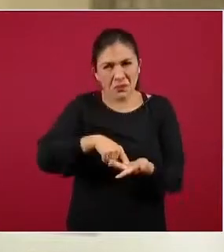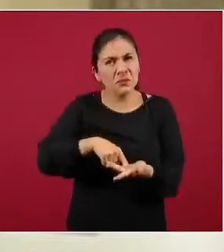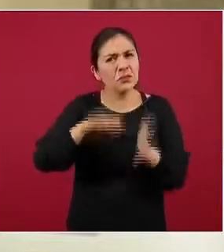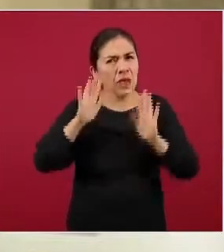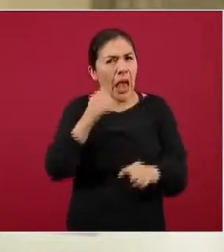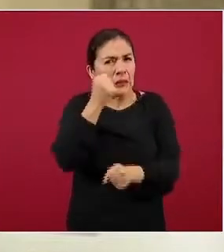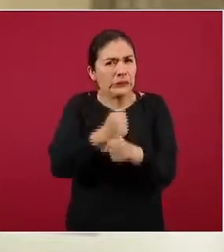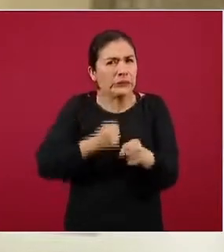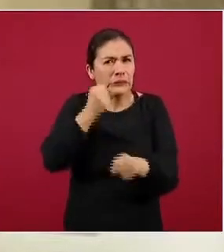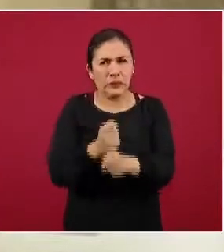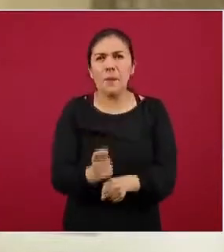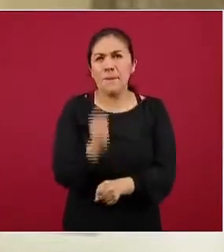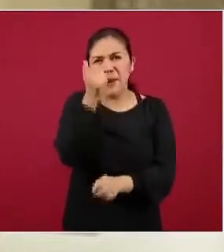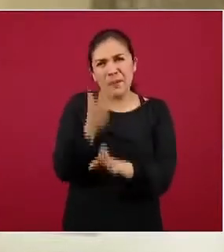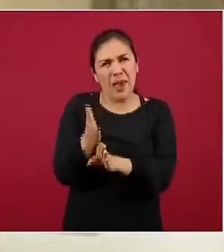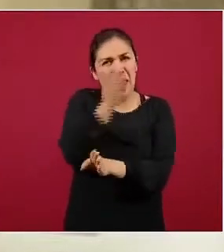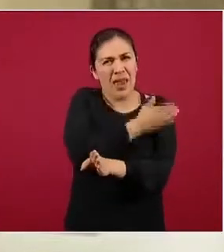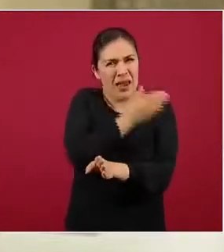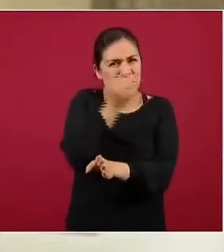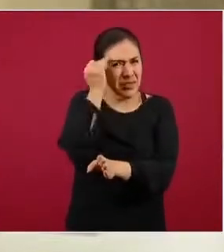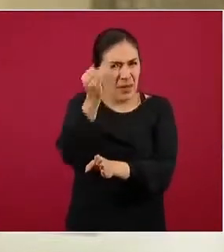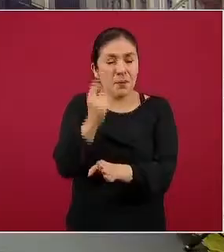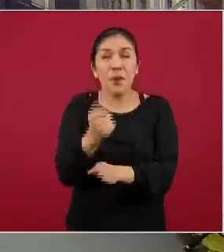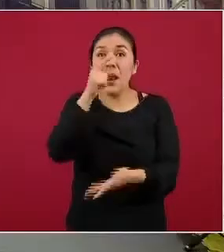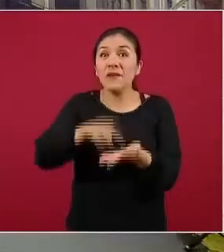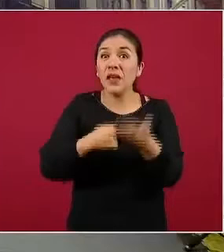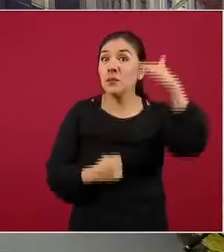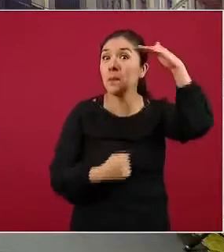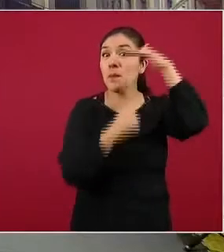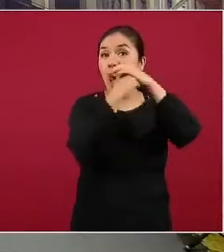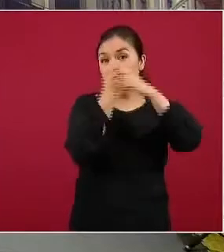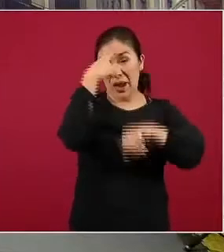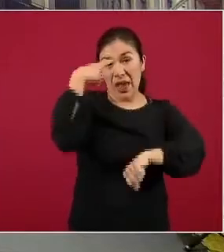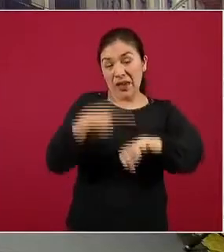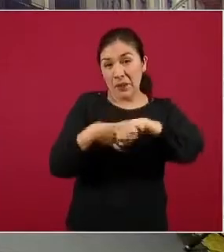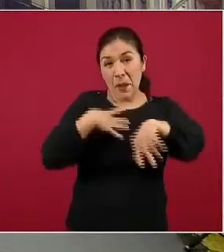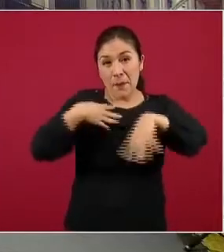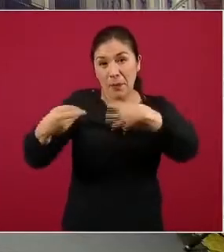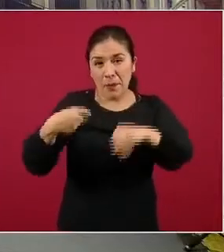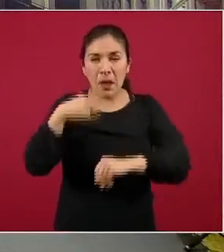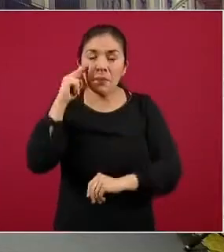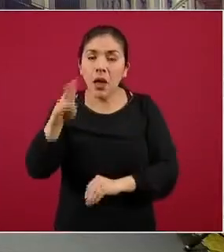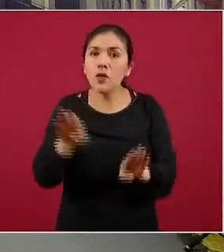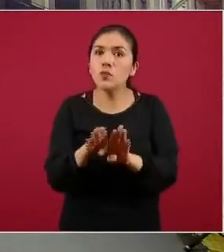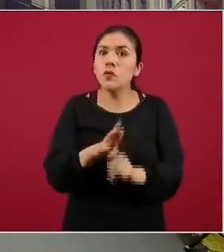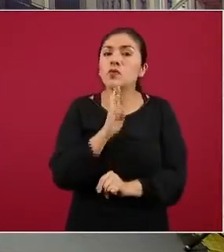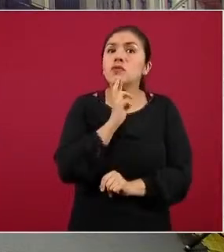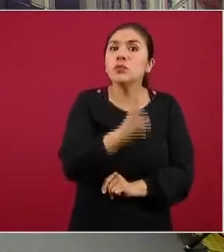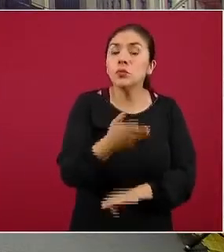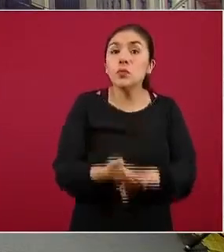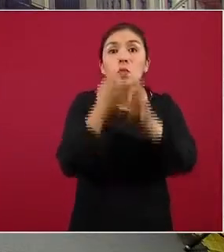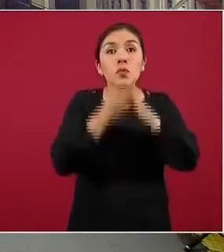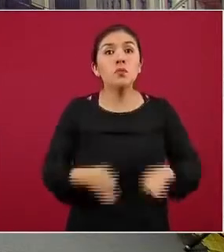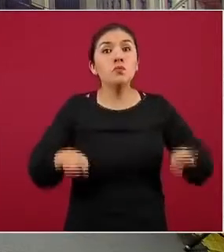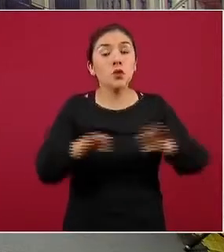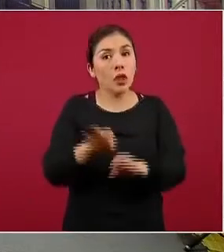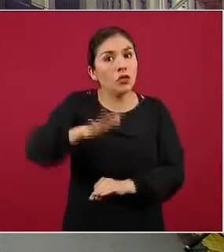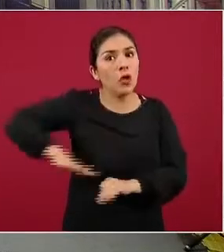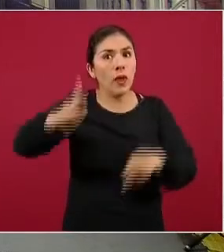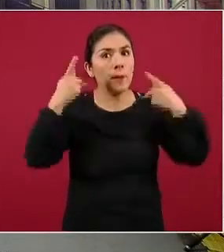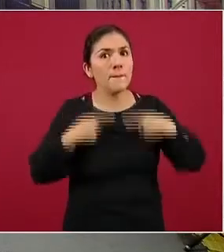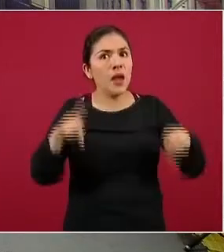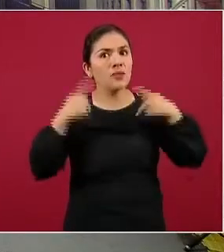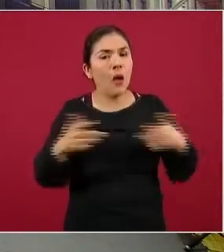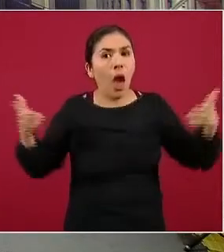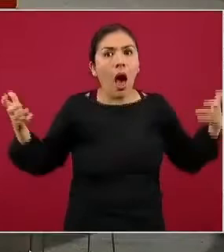en el primer pico de la pandemia, donde vimos una respuesta muy importante de la sociedad